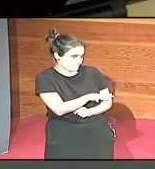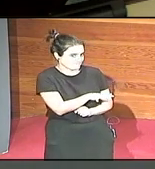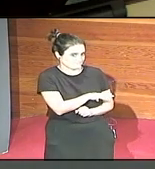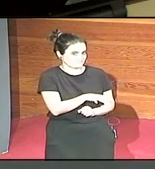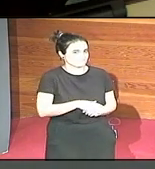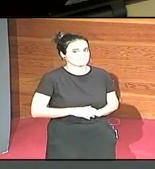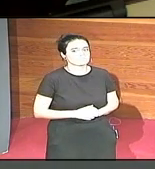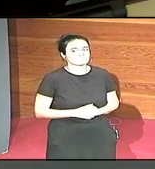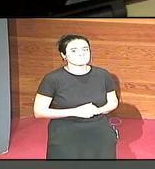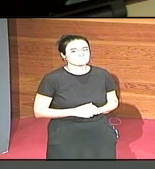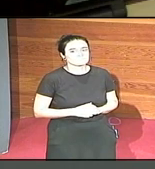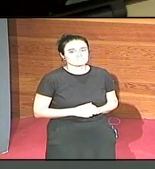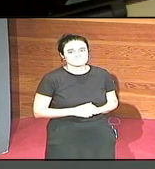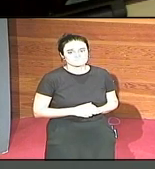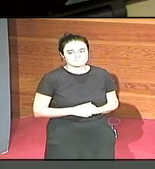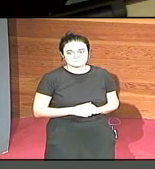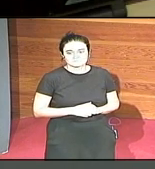también.